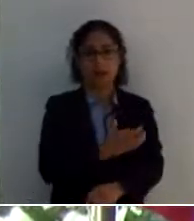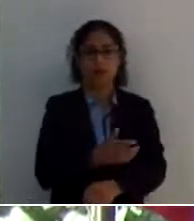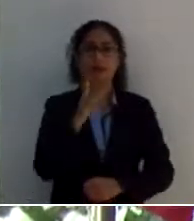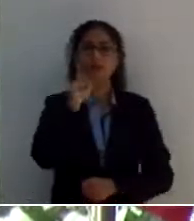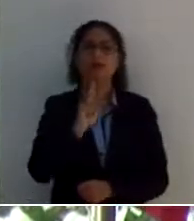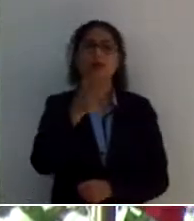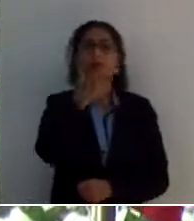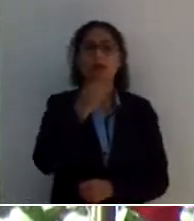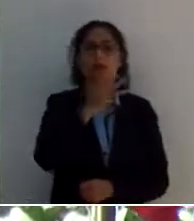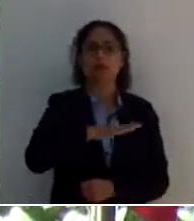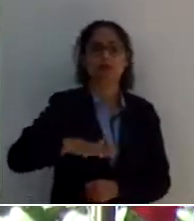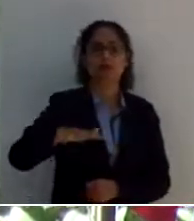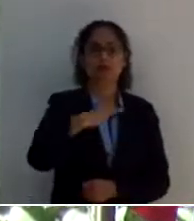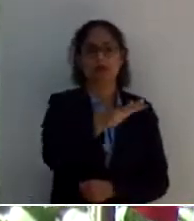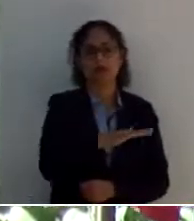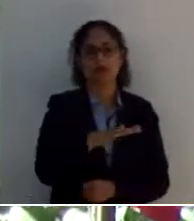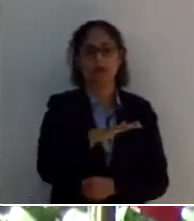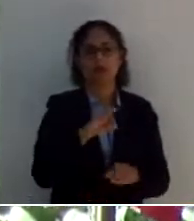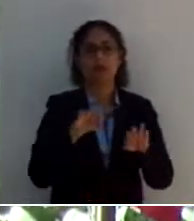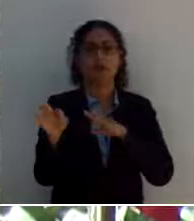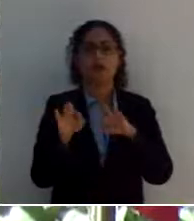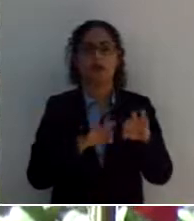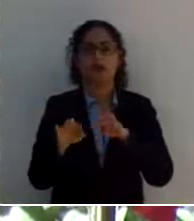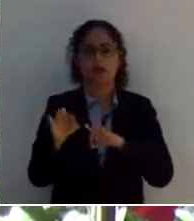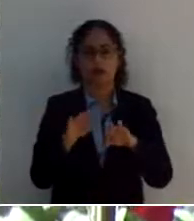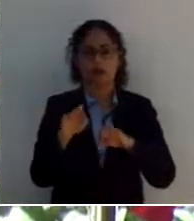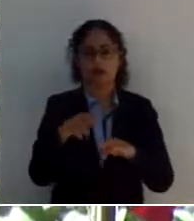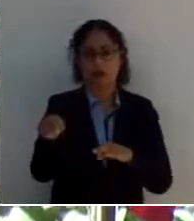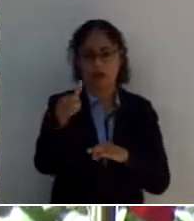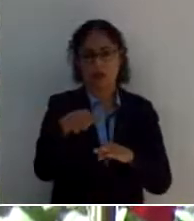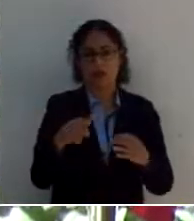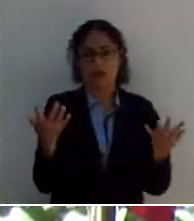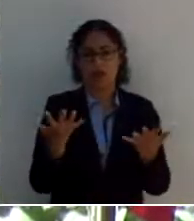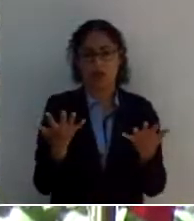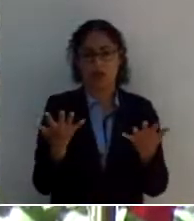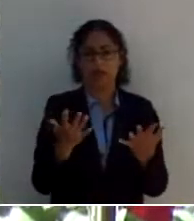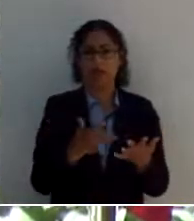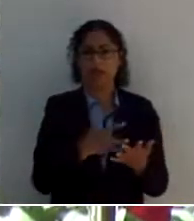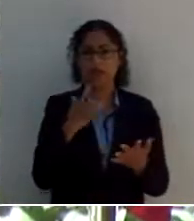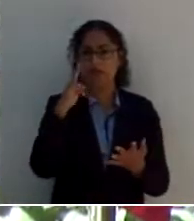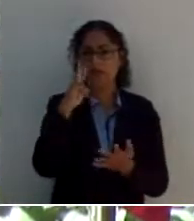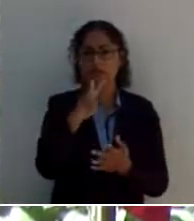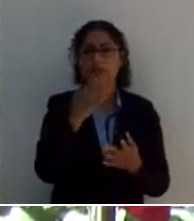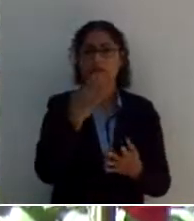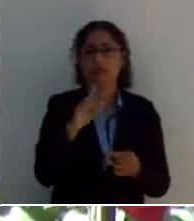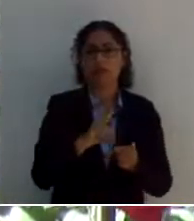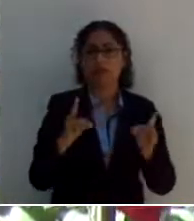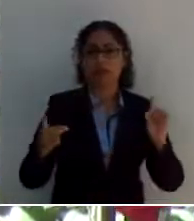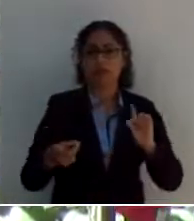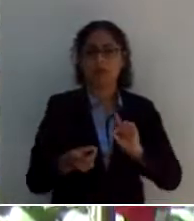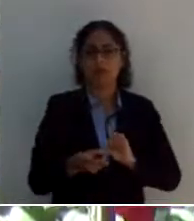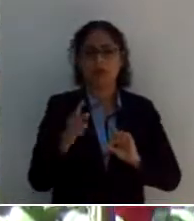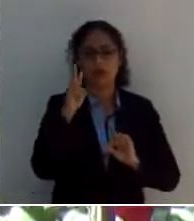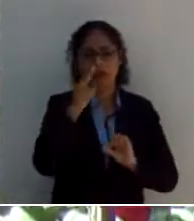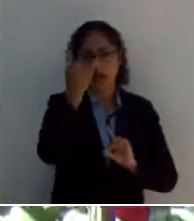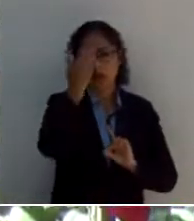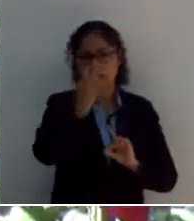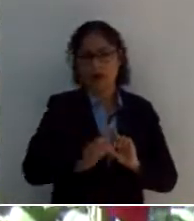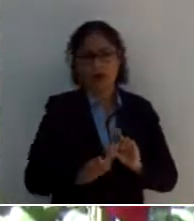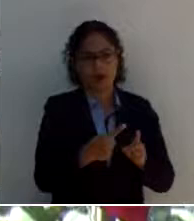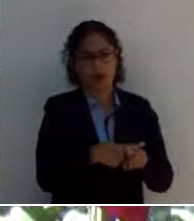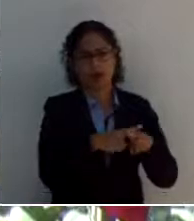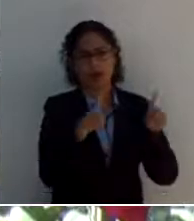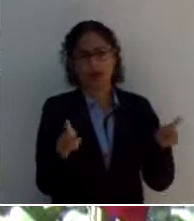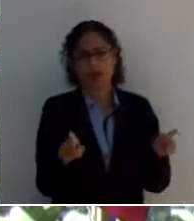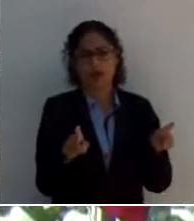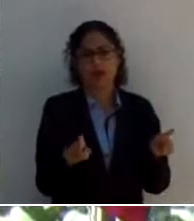compañeros, el trabajo de ustedes dignifica y le da una imagen distinta